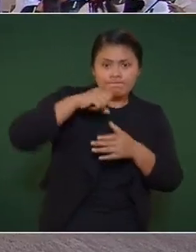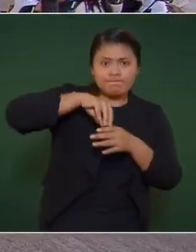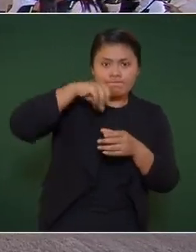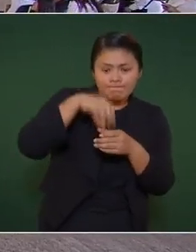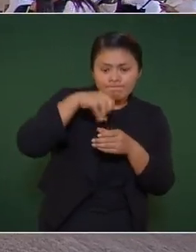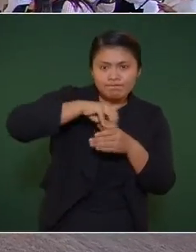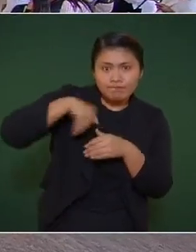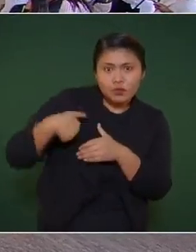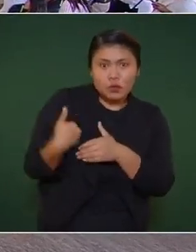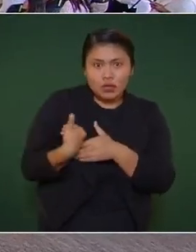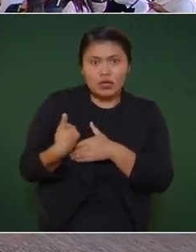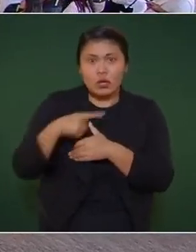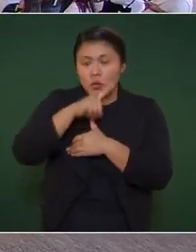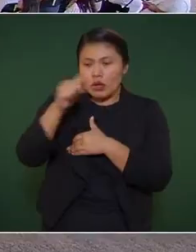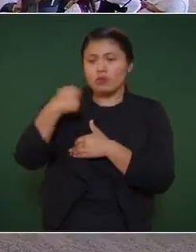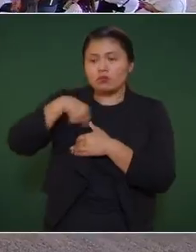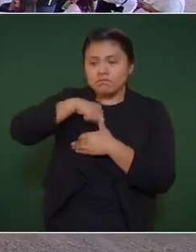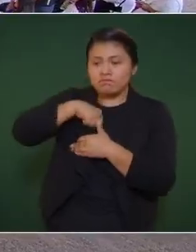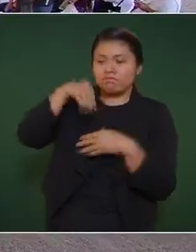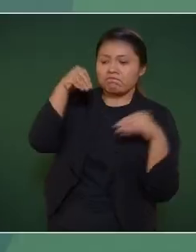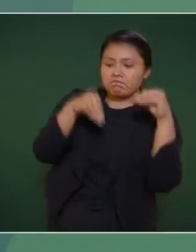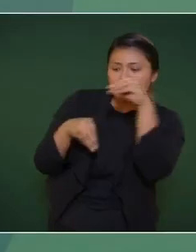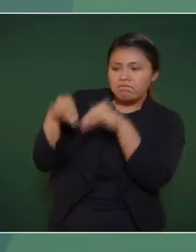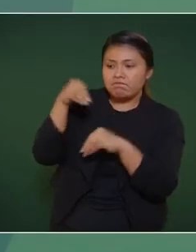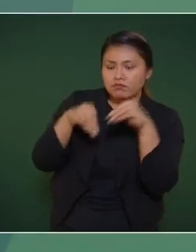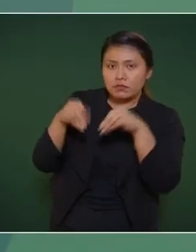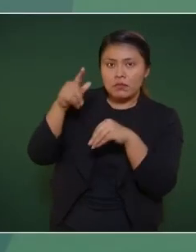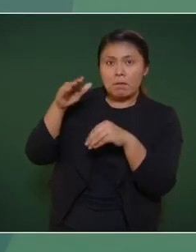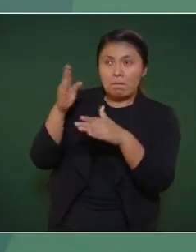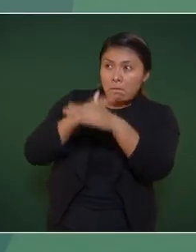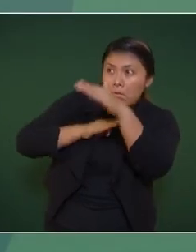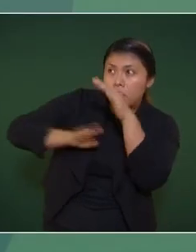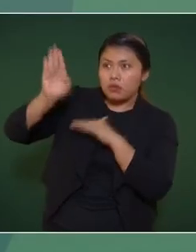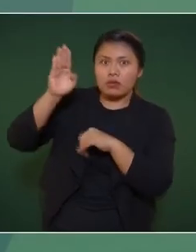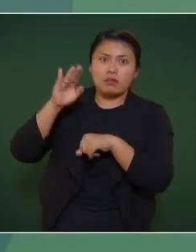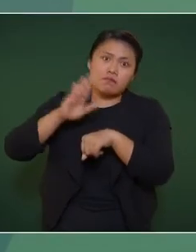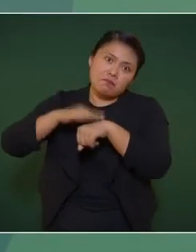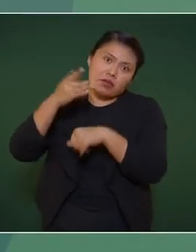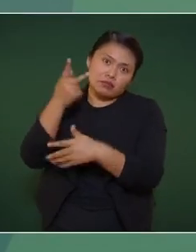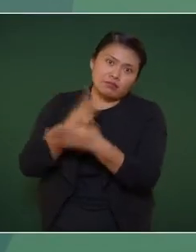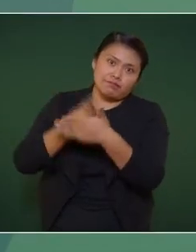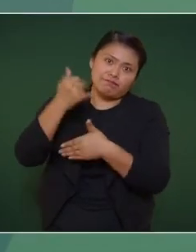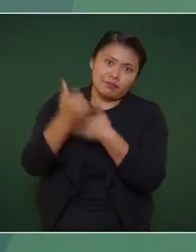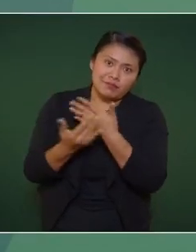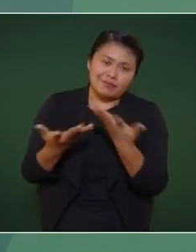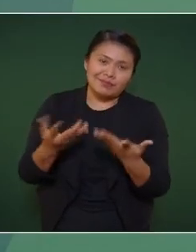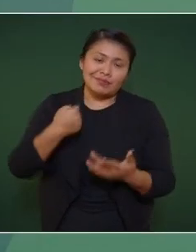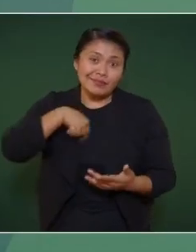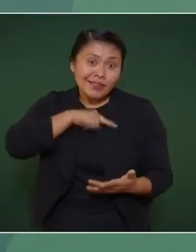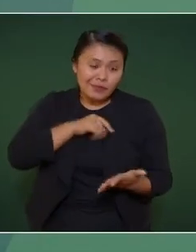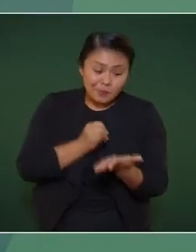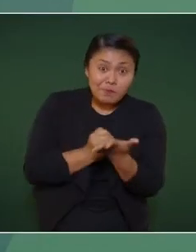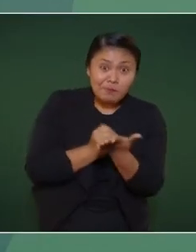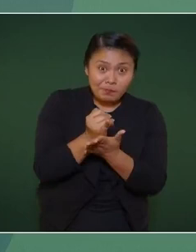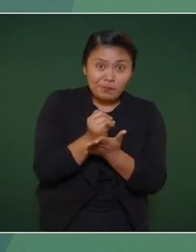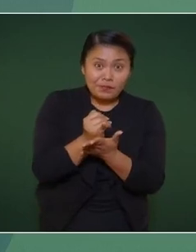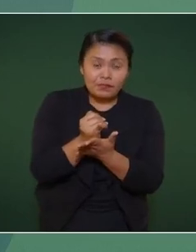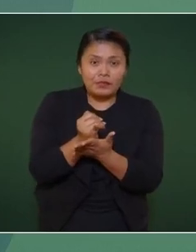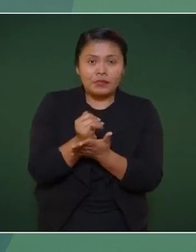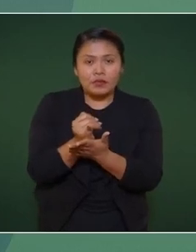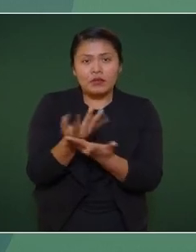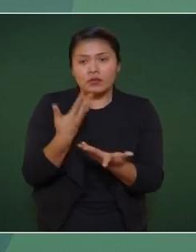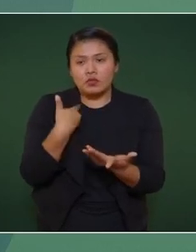Entonces, son decisiones que se han tomado. Y lo que más me